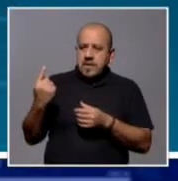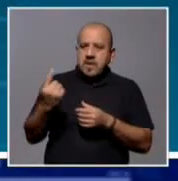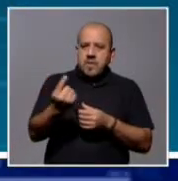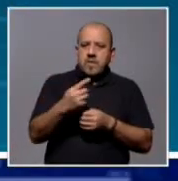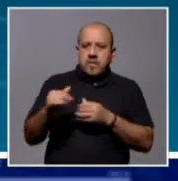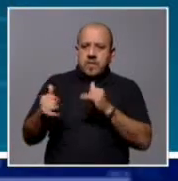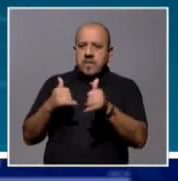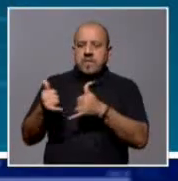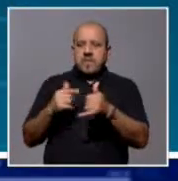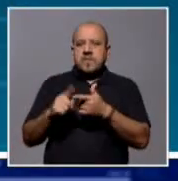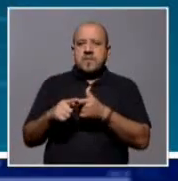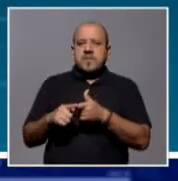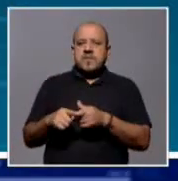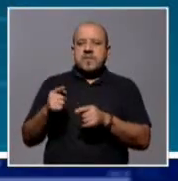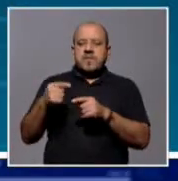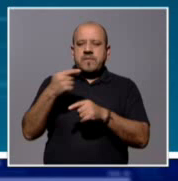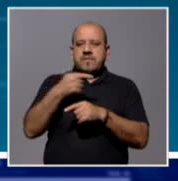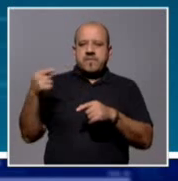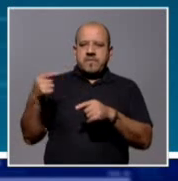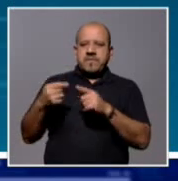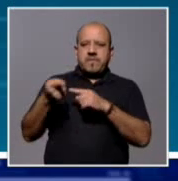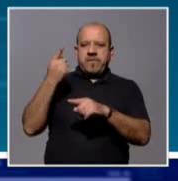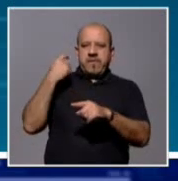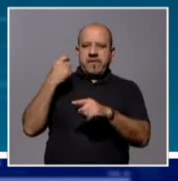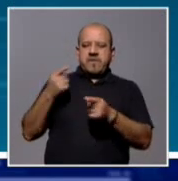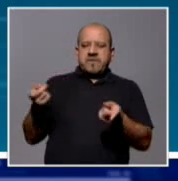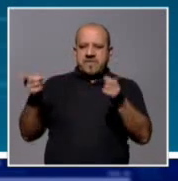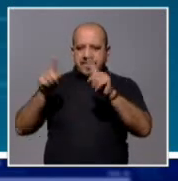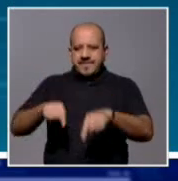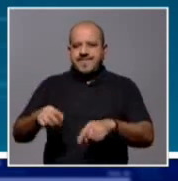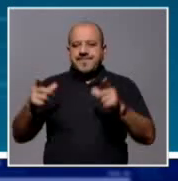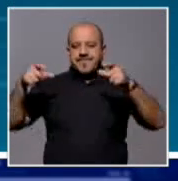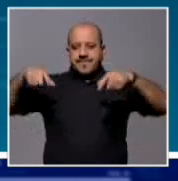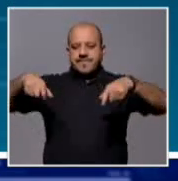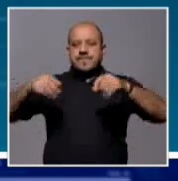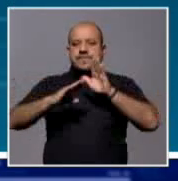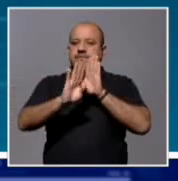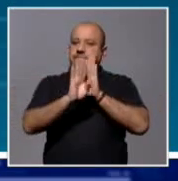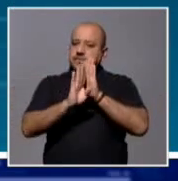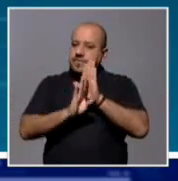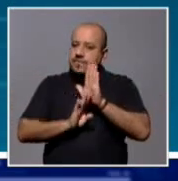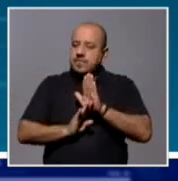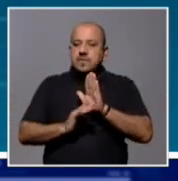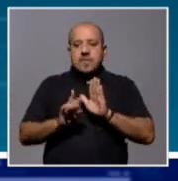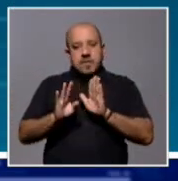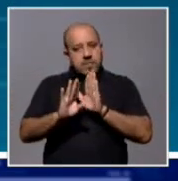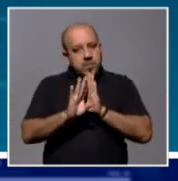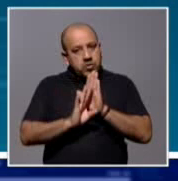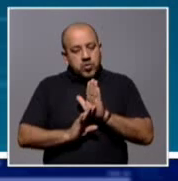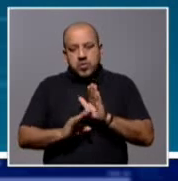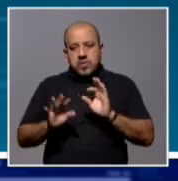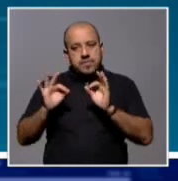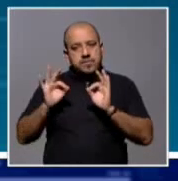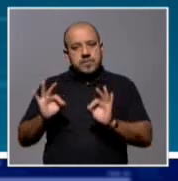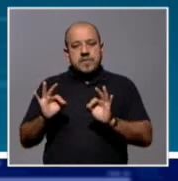jugador, recién la semana pasada volvimos a la cancha con un protocolo bastante riguroso,